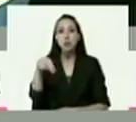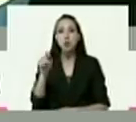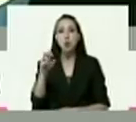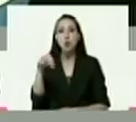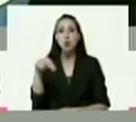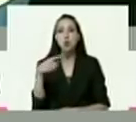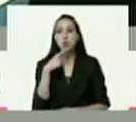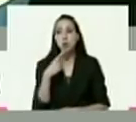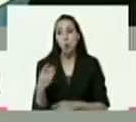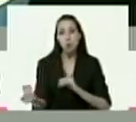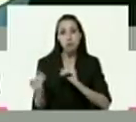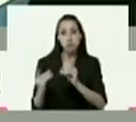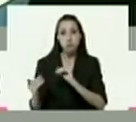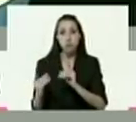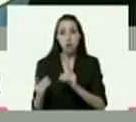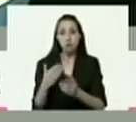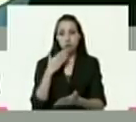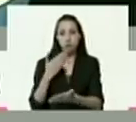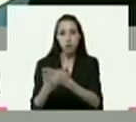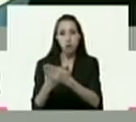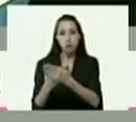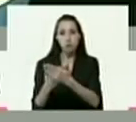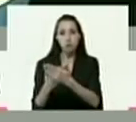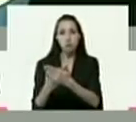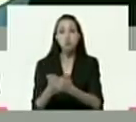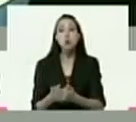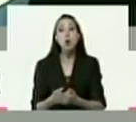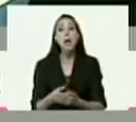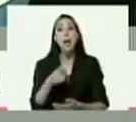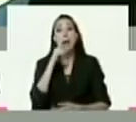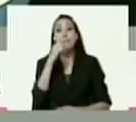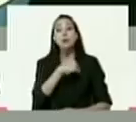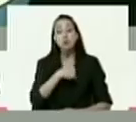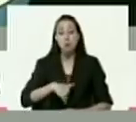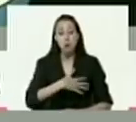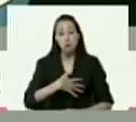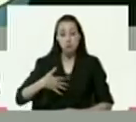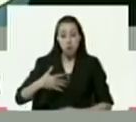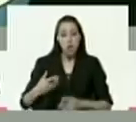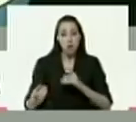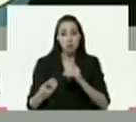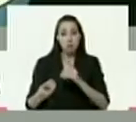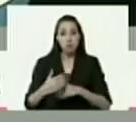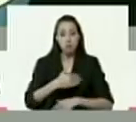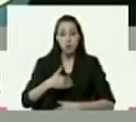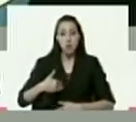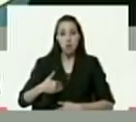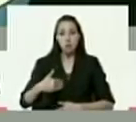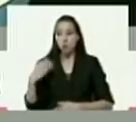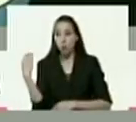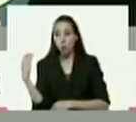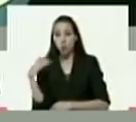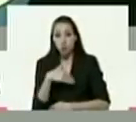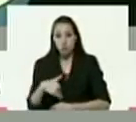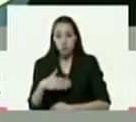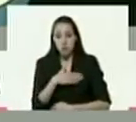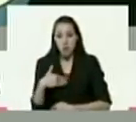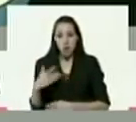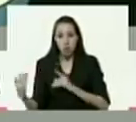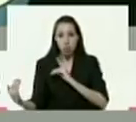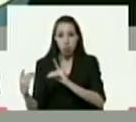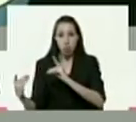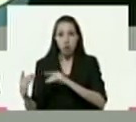diálogo. Yo les digo, el presidente Maduro está dispuesto a diálogo con el gobierno de Colombia para evitar